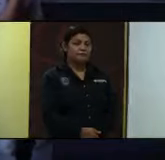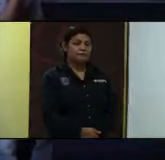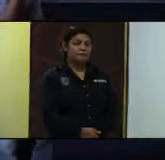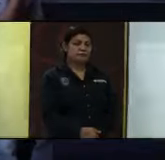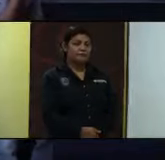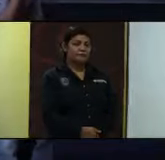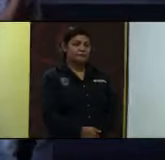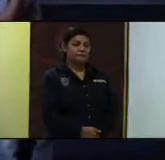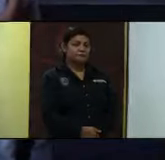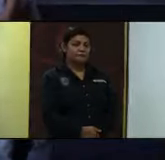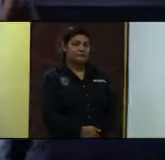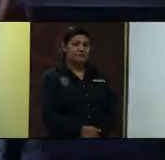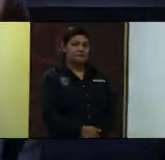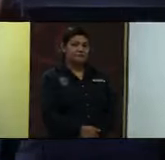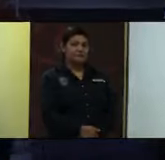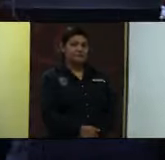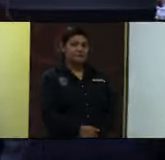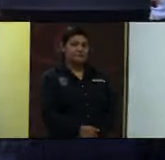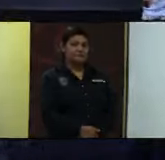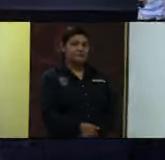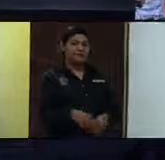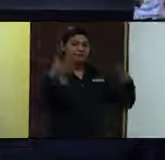más, ¿eh? Les digo.